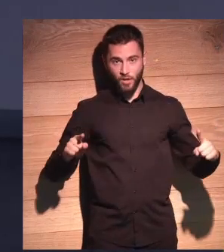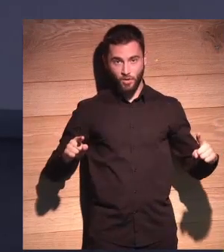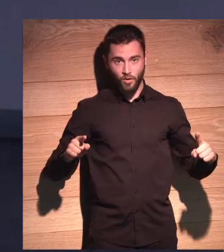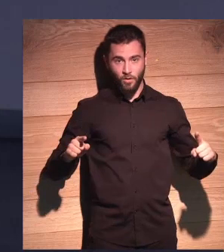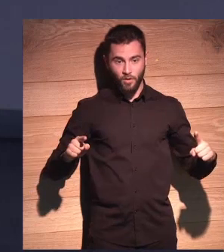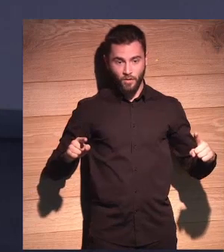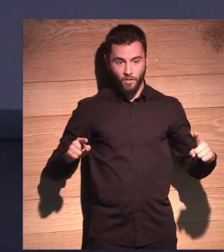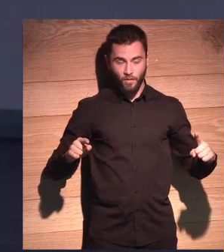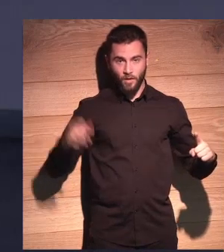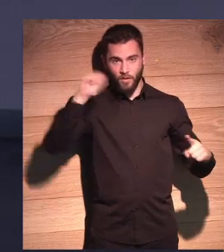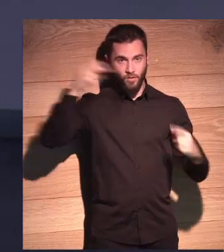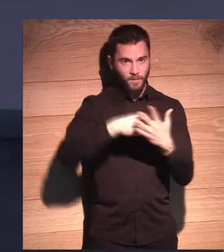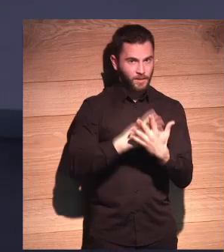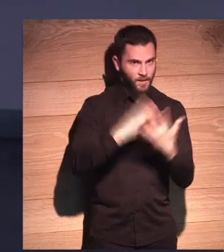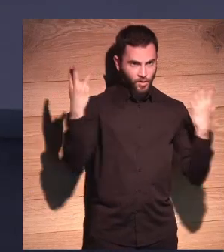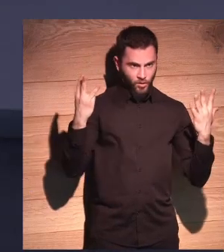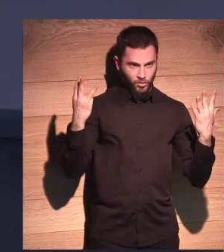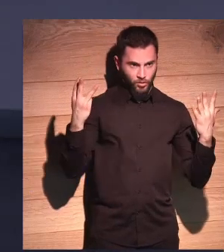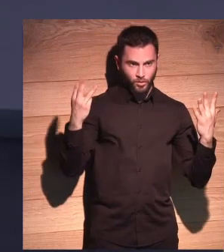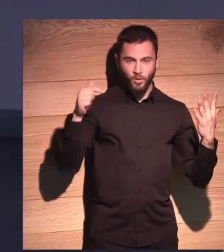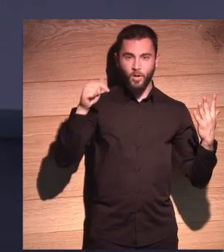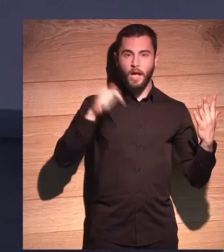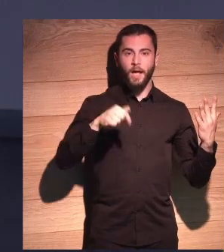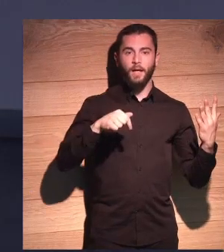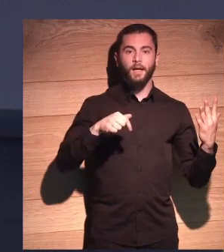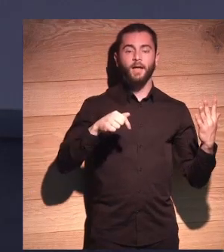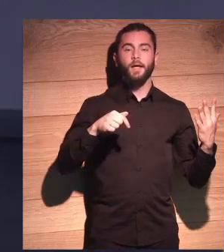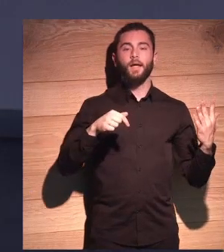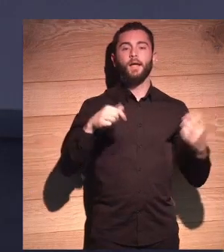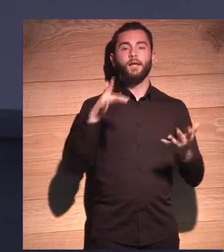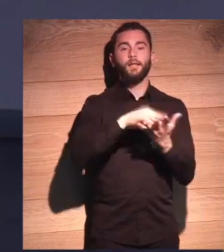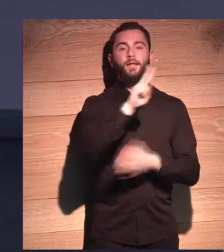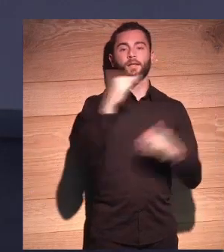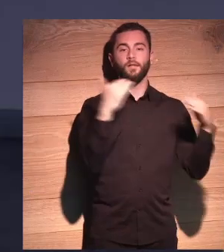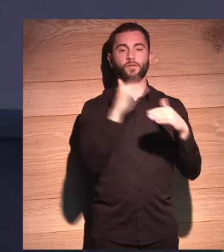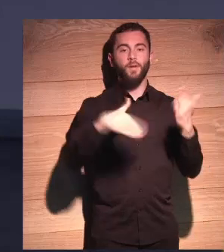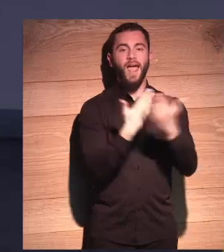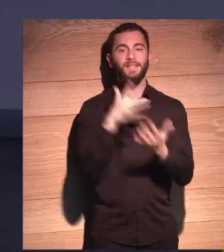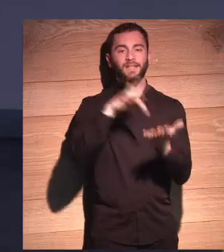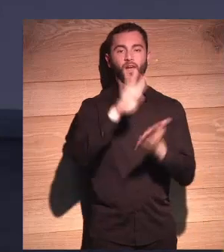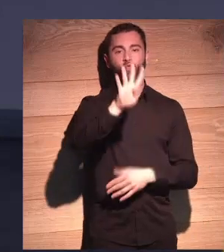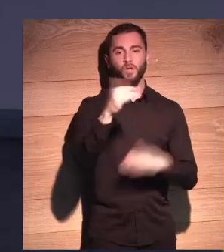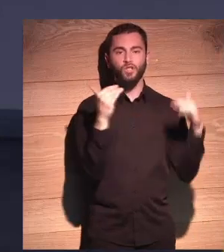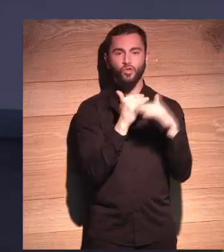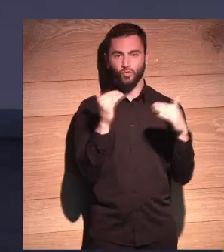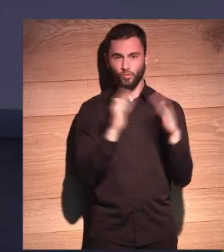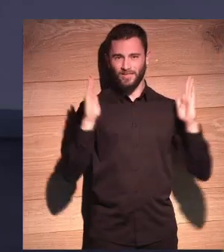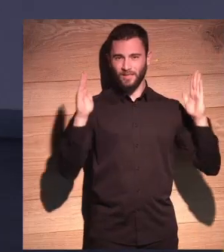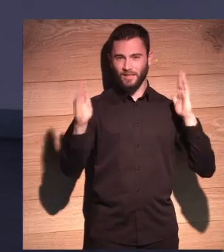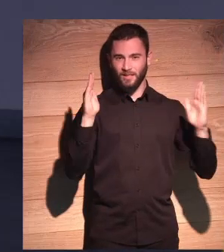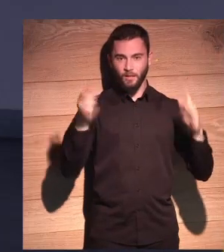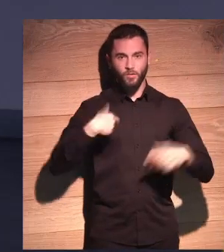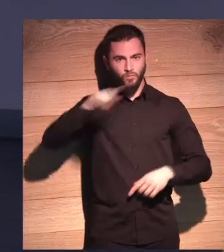el Enlighted 2018, lo haremos del 2 de octubre al 4 de octubre, y